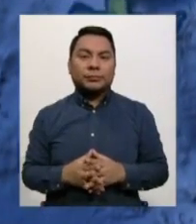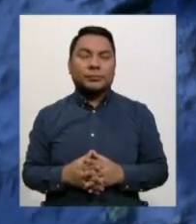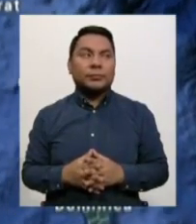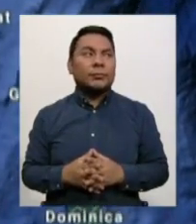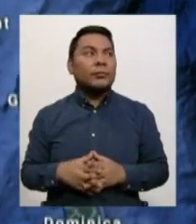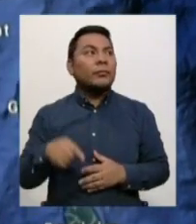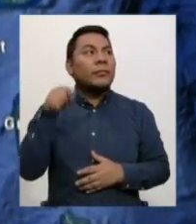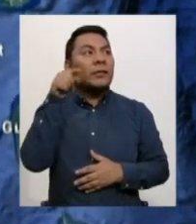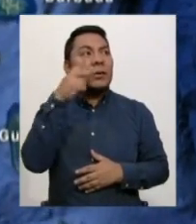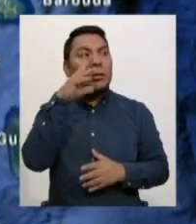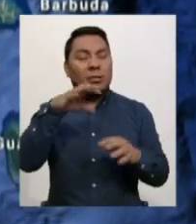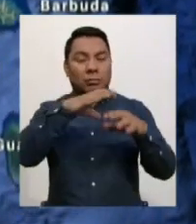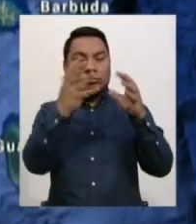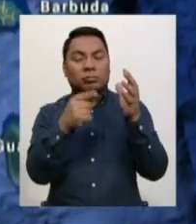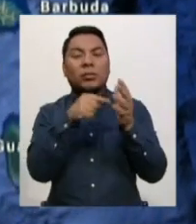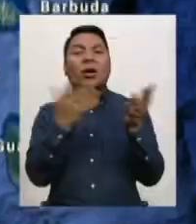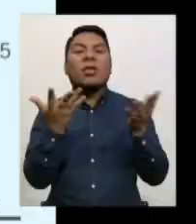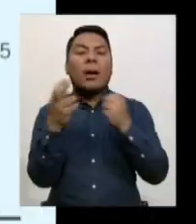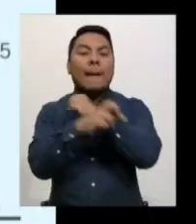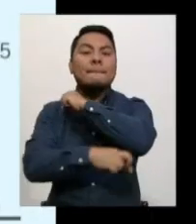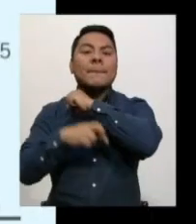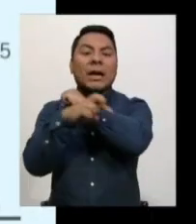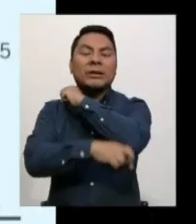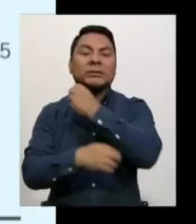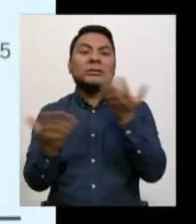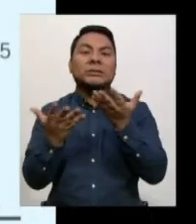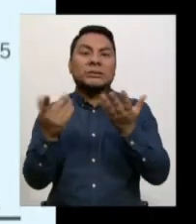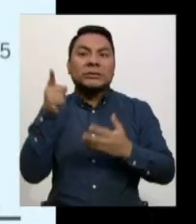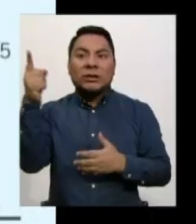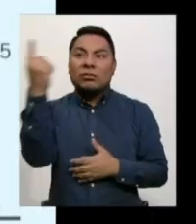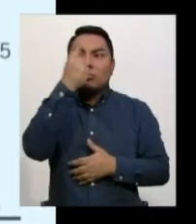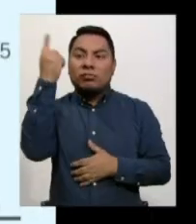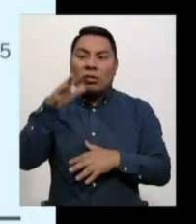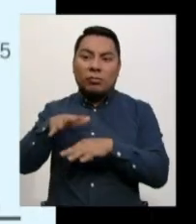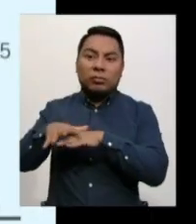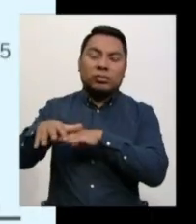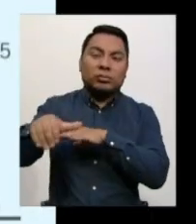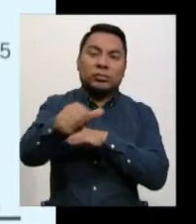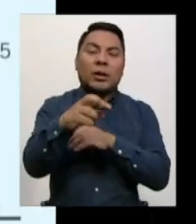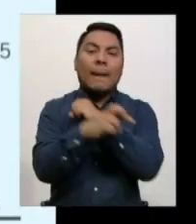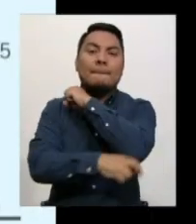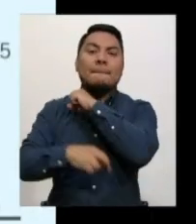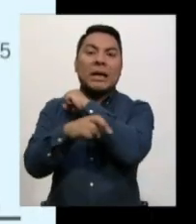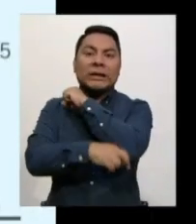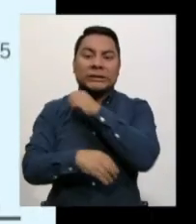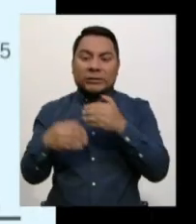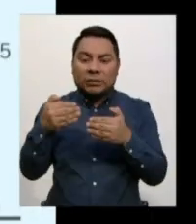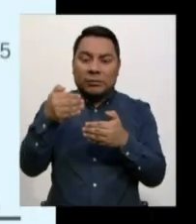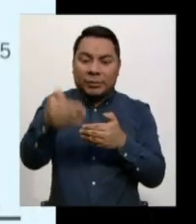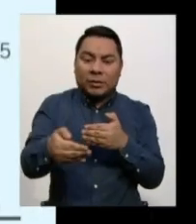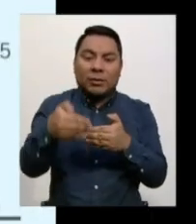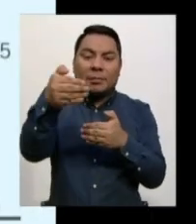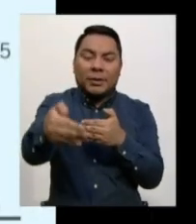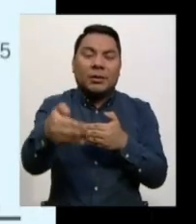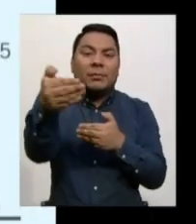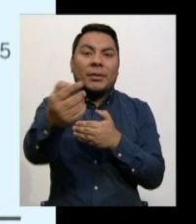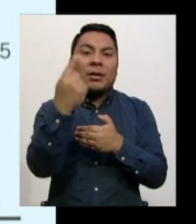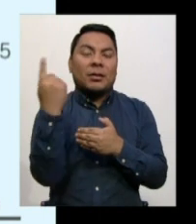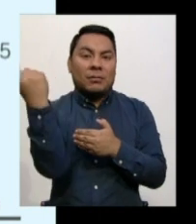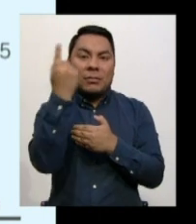Y el mapa para ver la ruta y qué países puede afectar este huracán Irma. Esta es una temporada de huracanes,